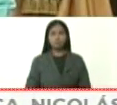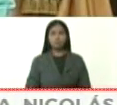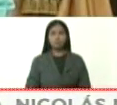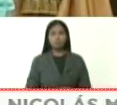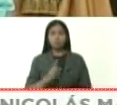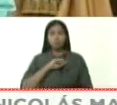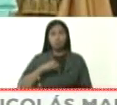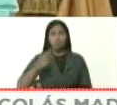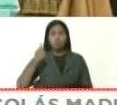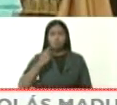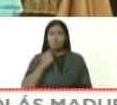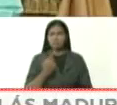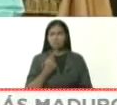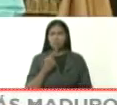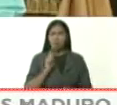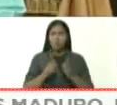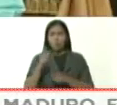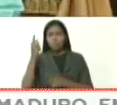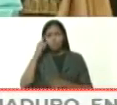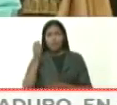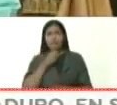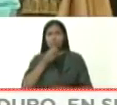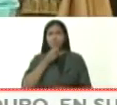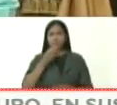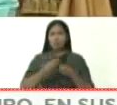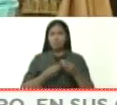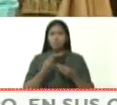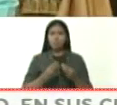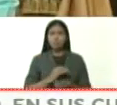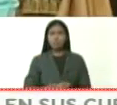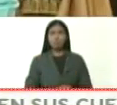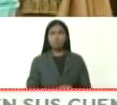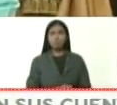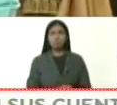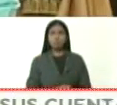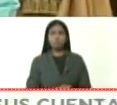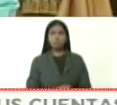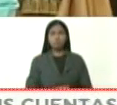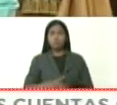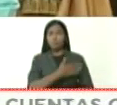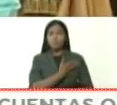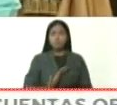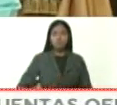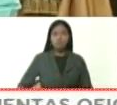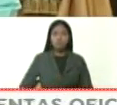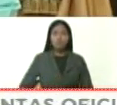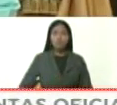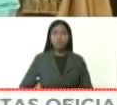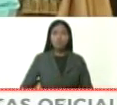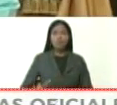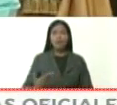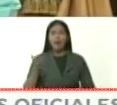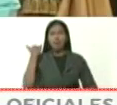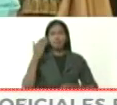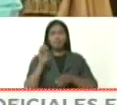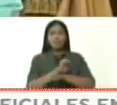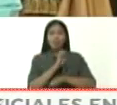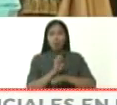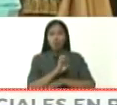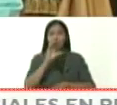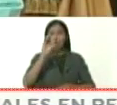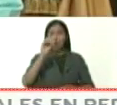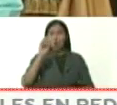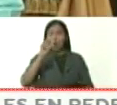Tenemos, le decía en estos días, le di una entrevista al presidente Rafael Correa, compañero,